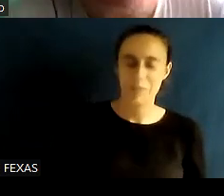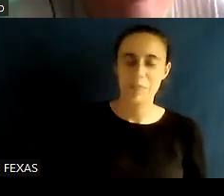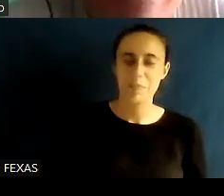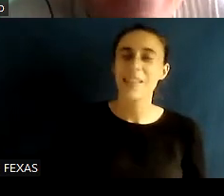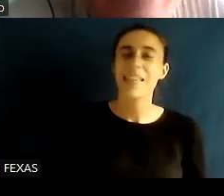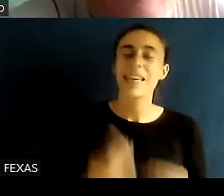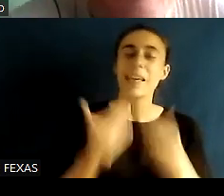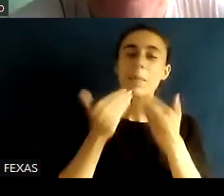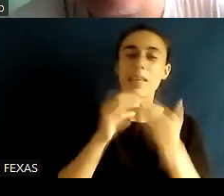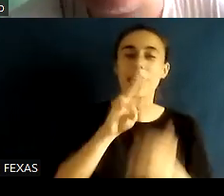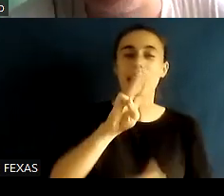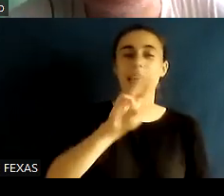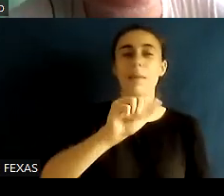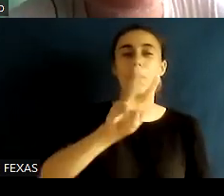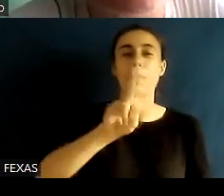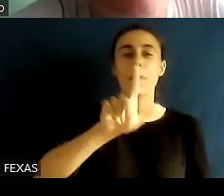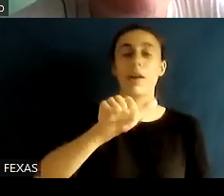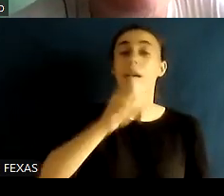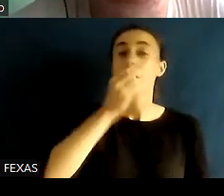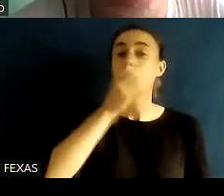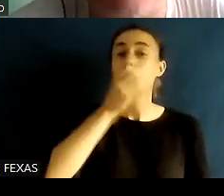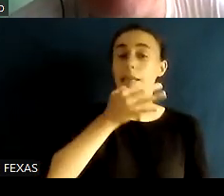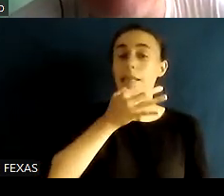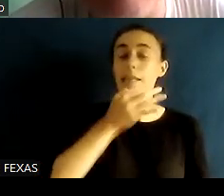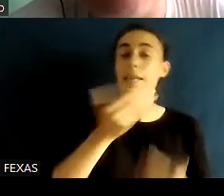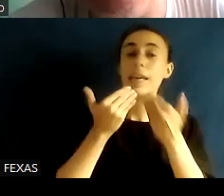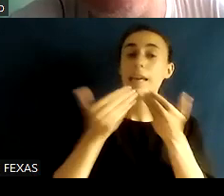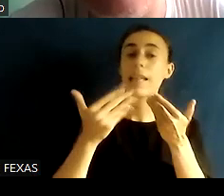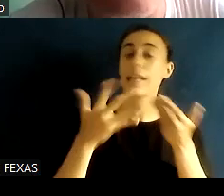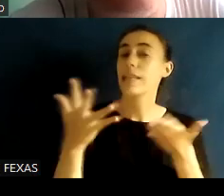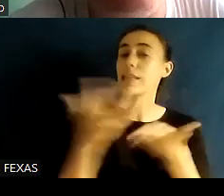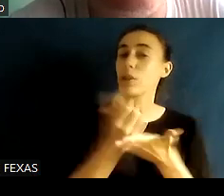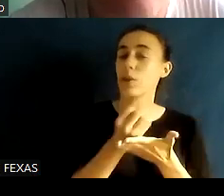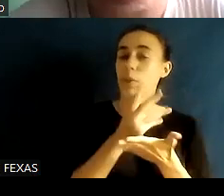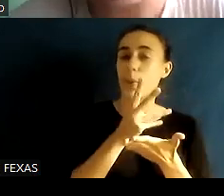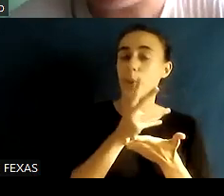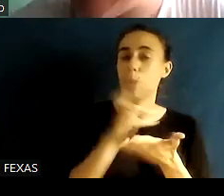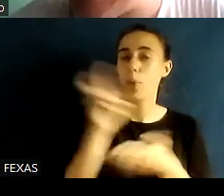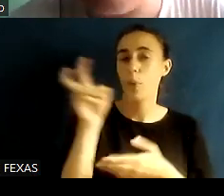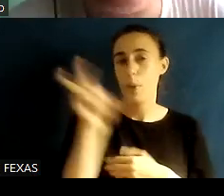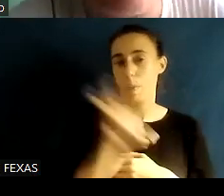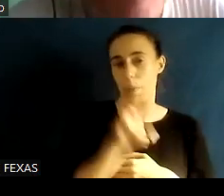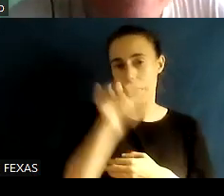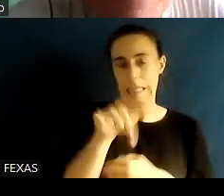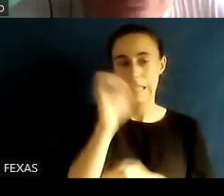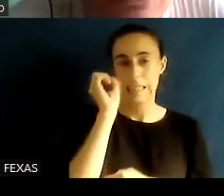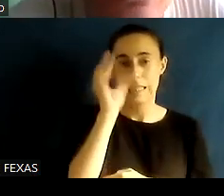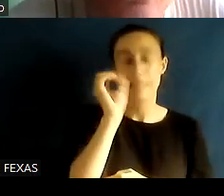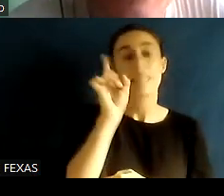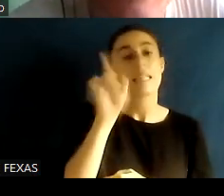Muchas gracias, Paula. Buenas tardes, muchas gracias a todos por haber acudido a esta charla. Gracias,